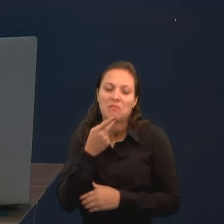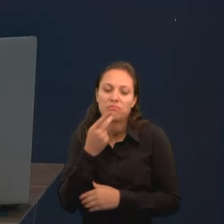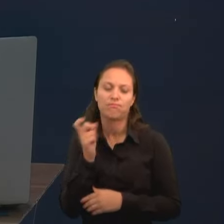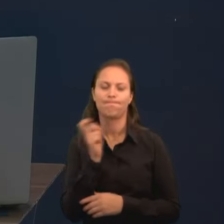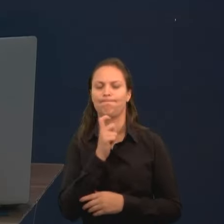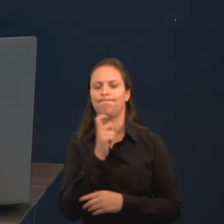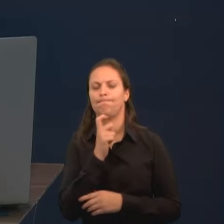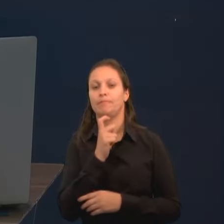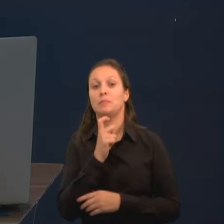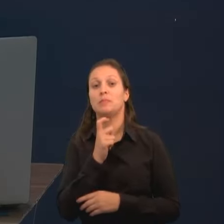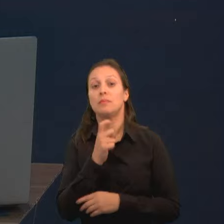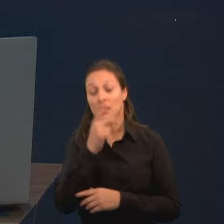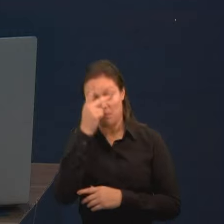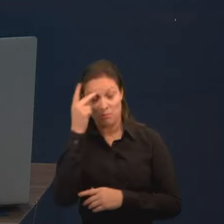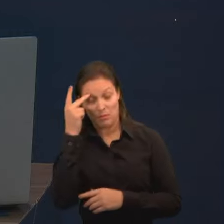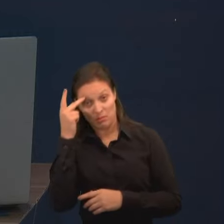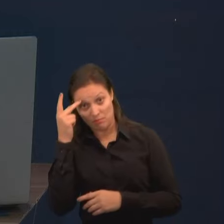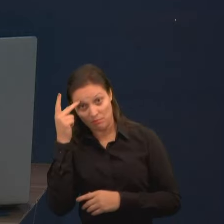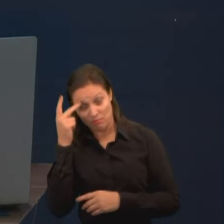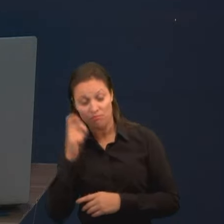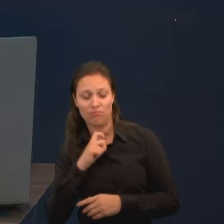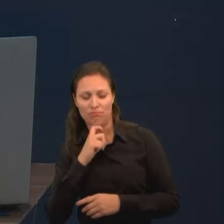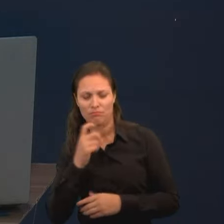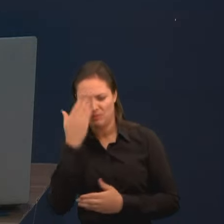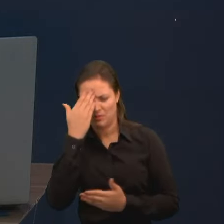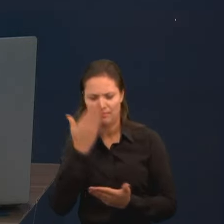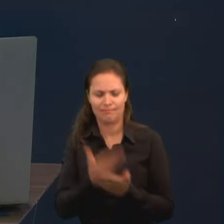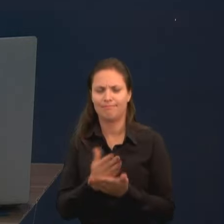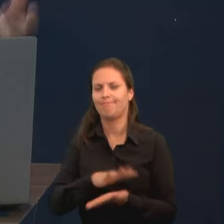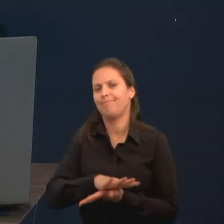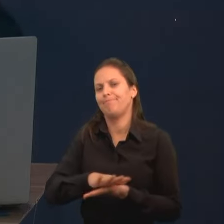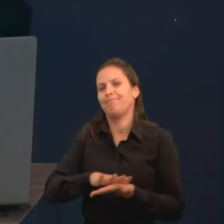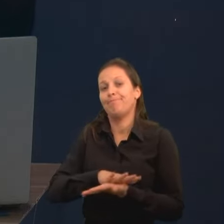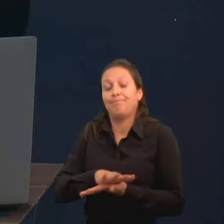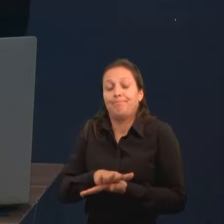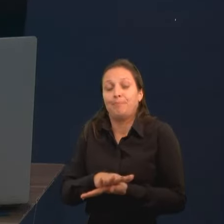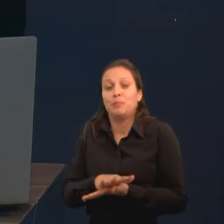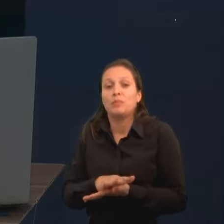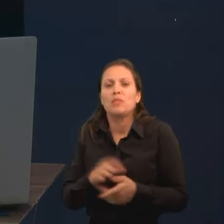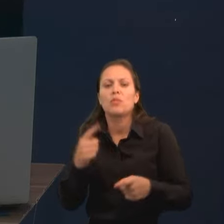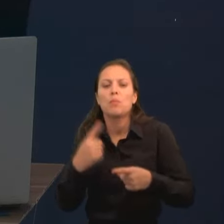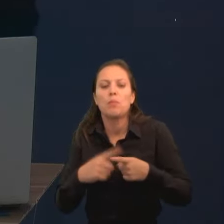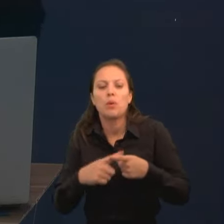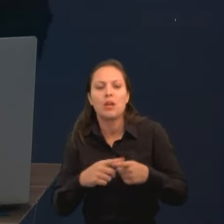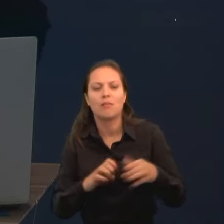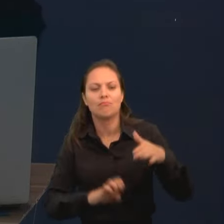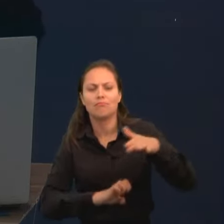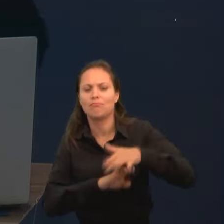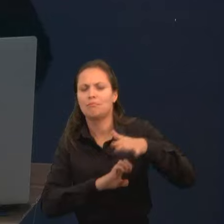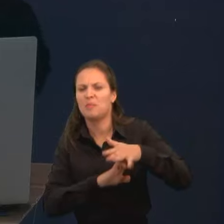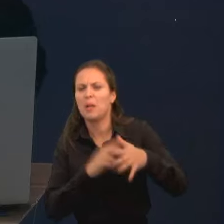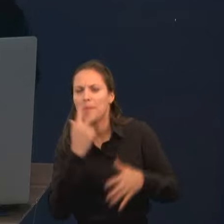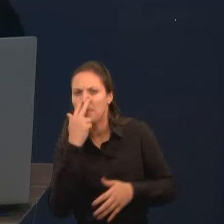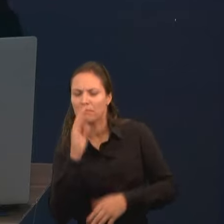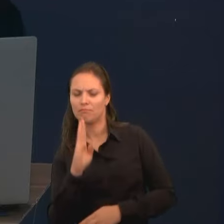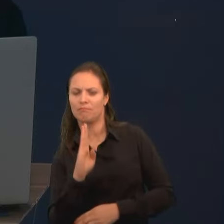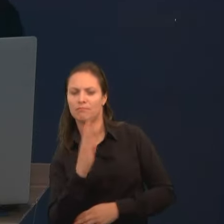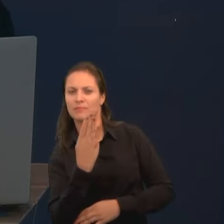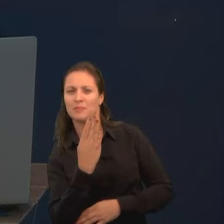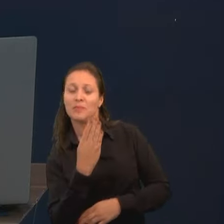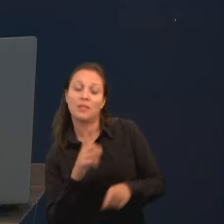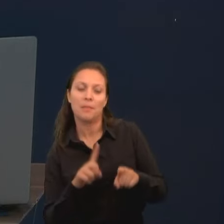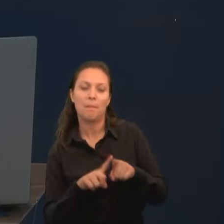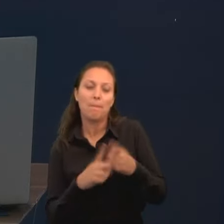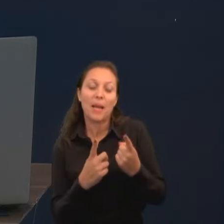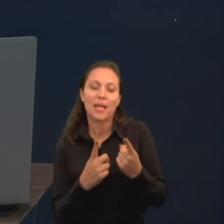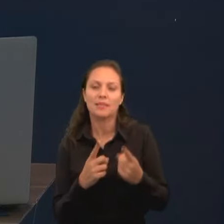una posverdad que las personas, porque las personas no creen más nada, porque no creen más en las instituciones y al mismo